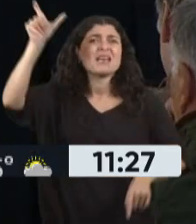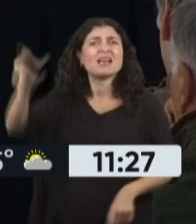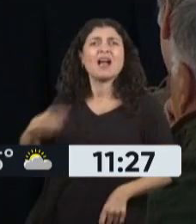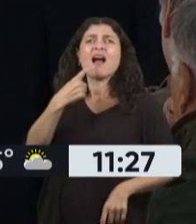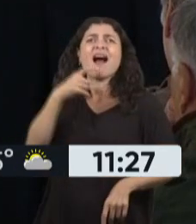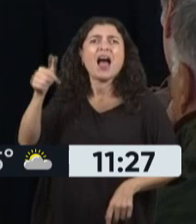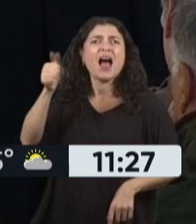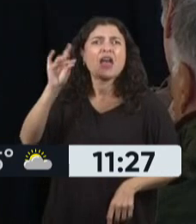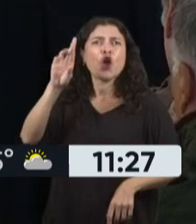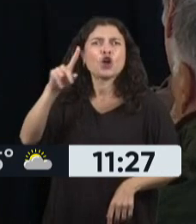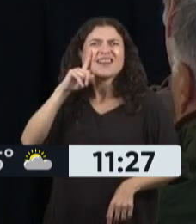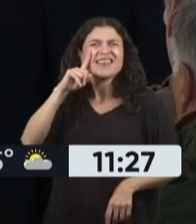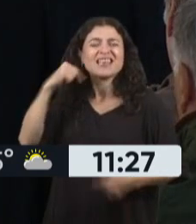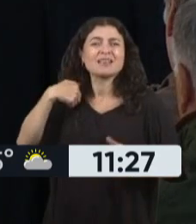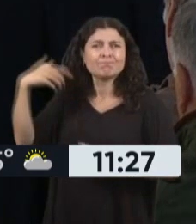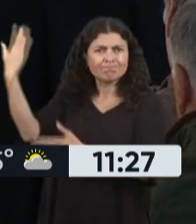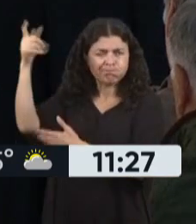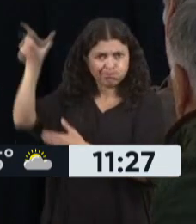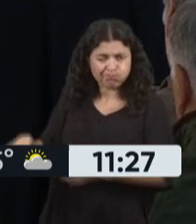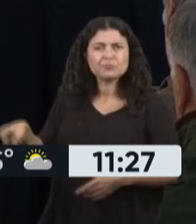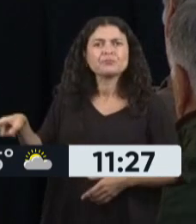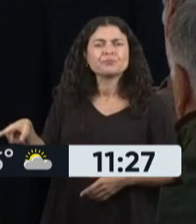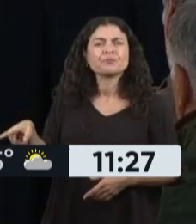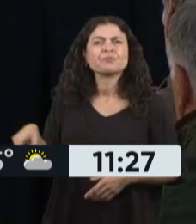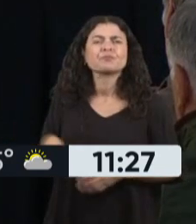Adorni, que gracias por acompañarnos también acá,